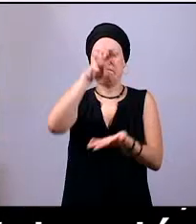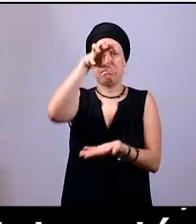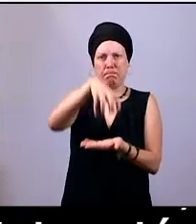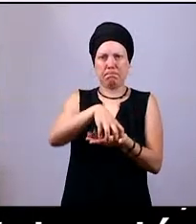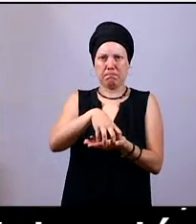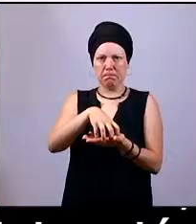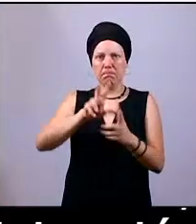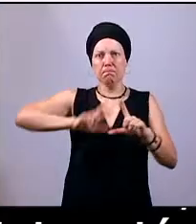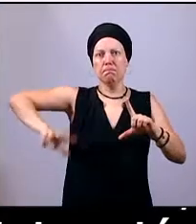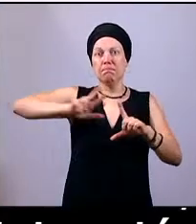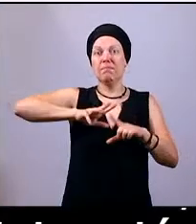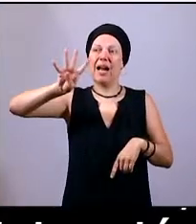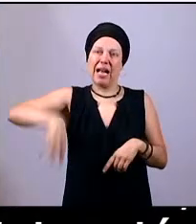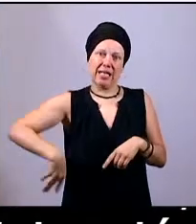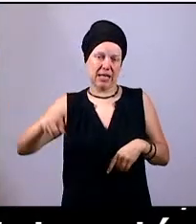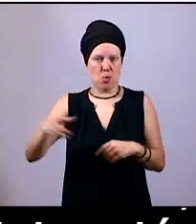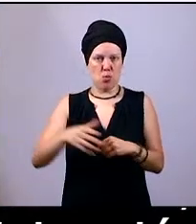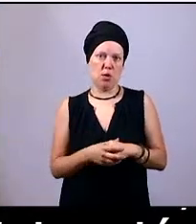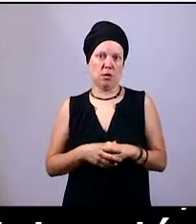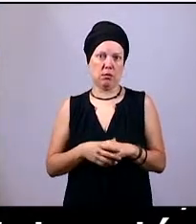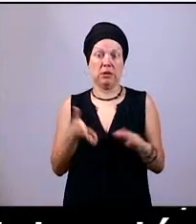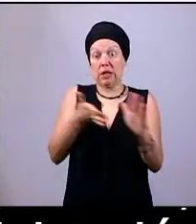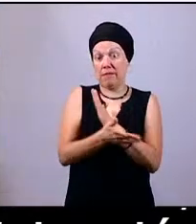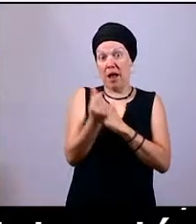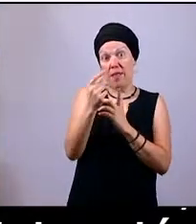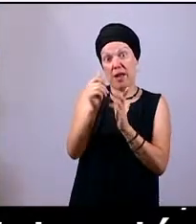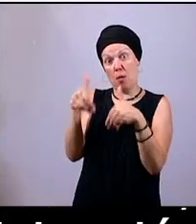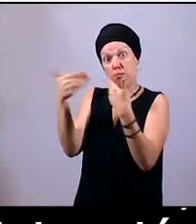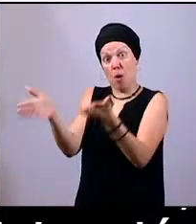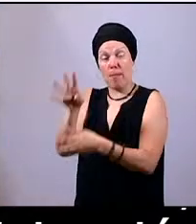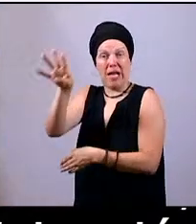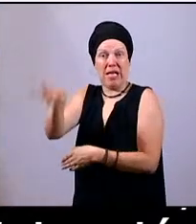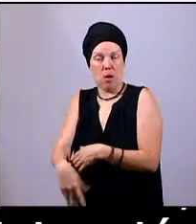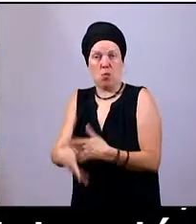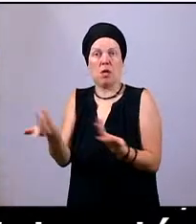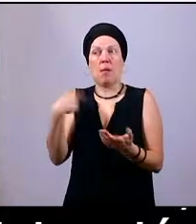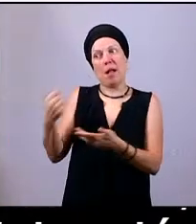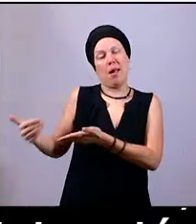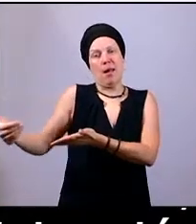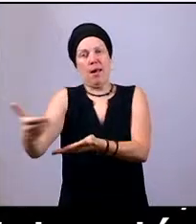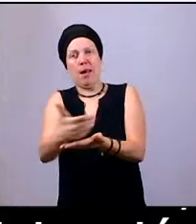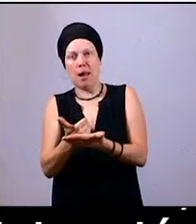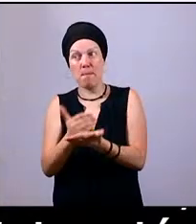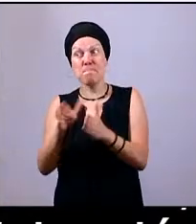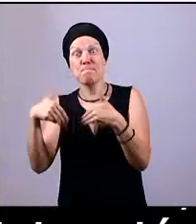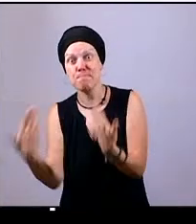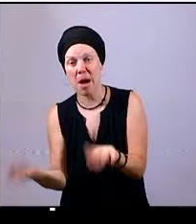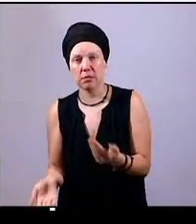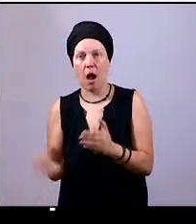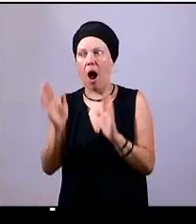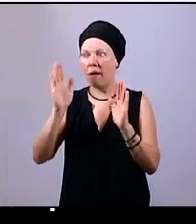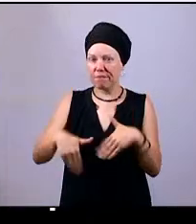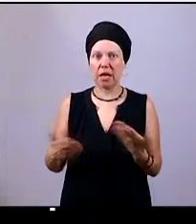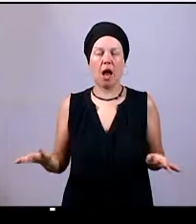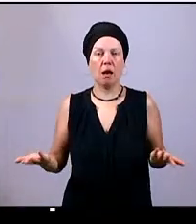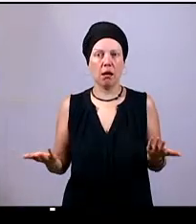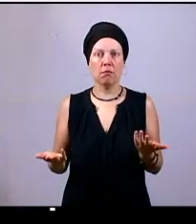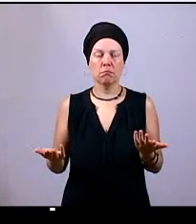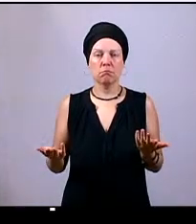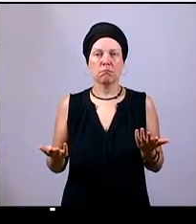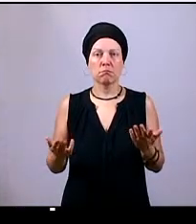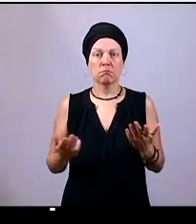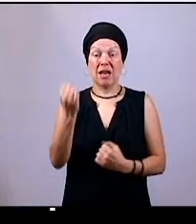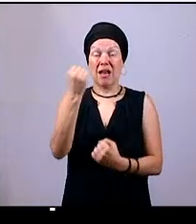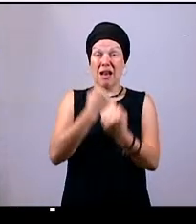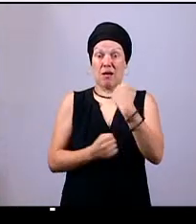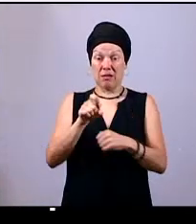de Cataluña, mayor cesión en competencias, en capacidad de recaudación, que va a lastrar el crecimiento económico del